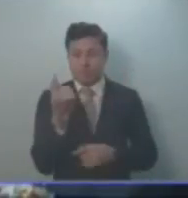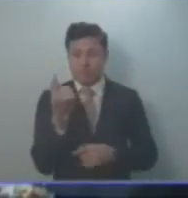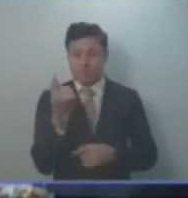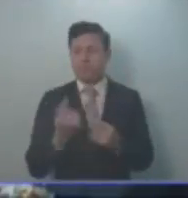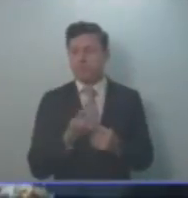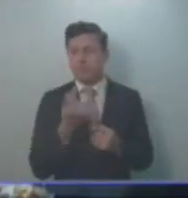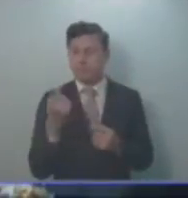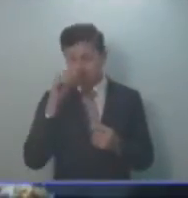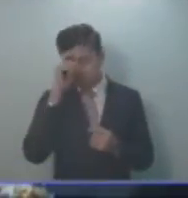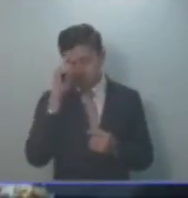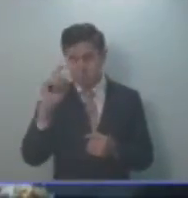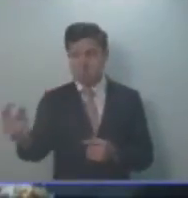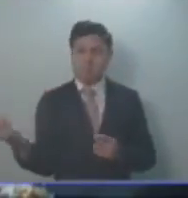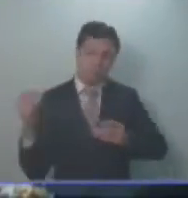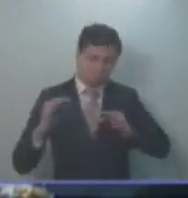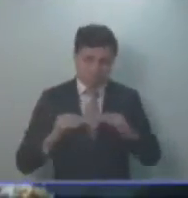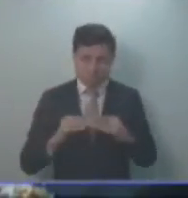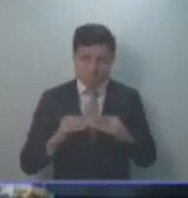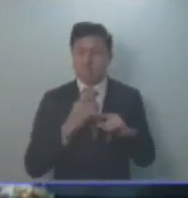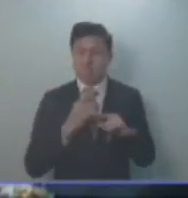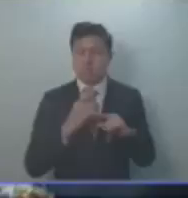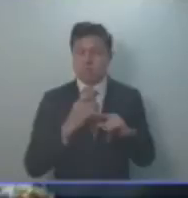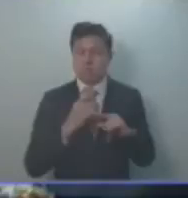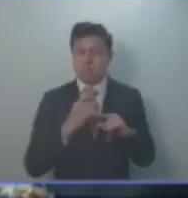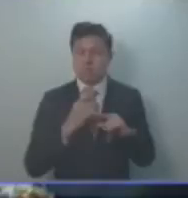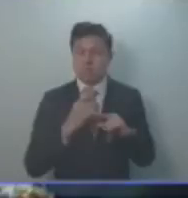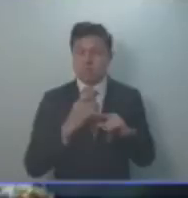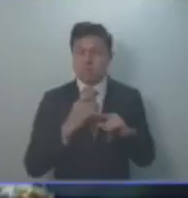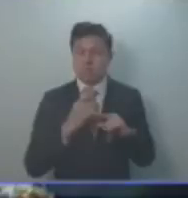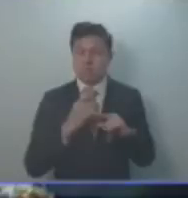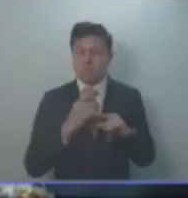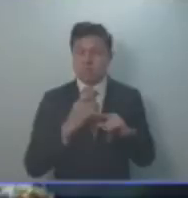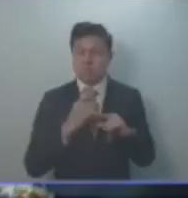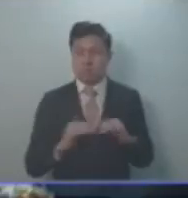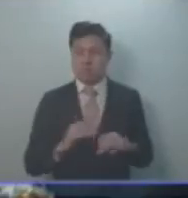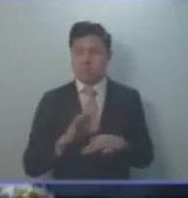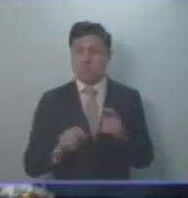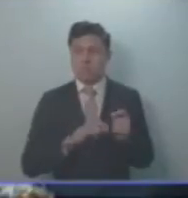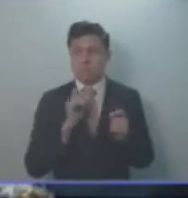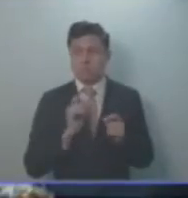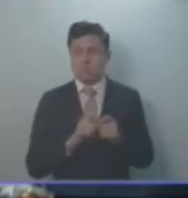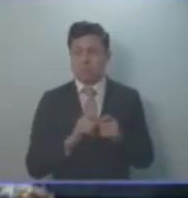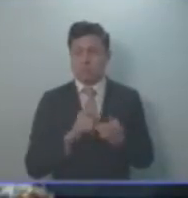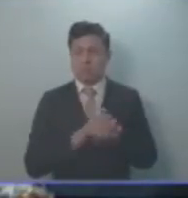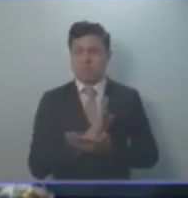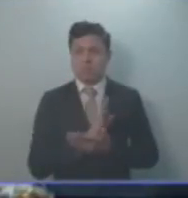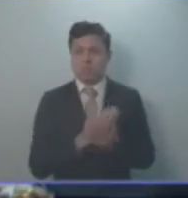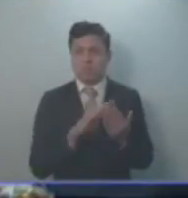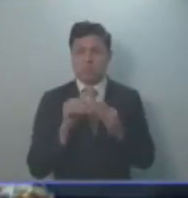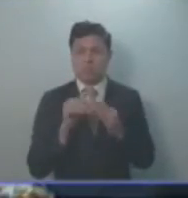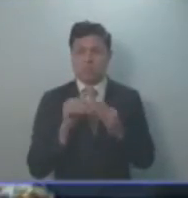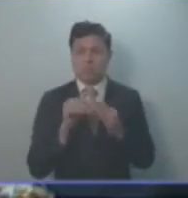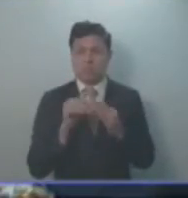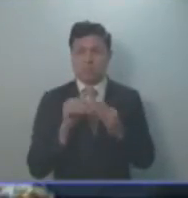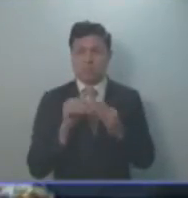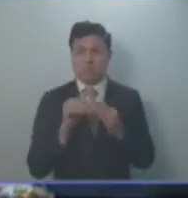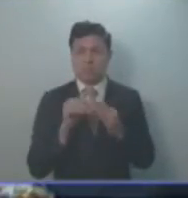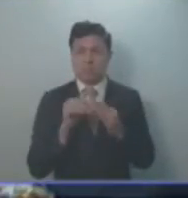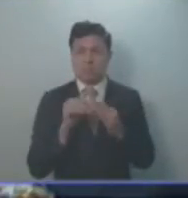o trabajadora a quien se le diagnostique y certifique por medio de las instituciones